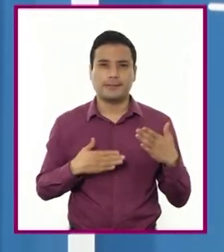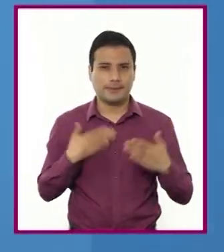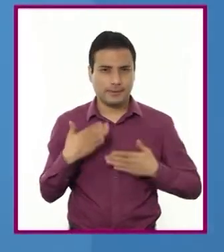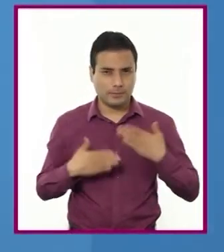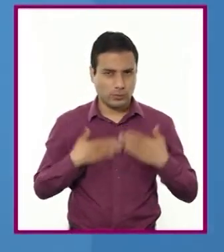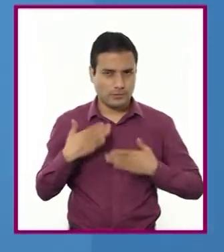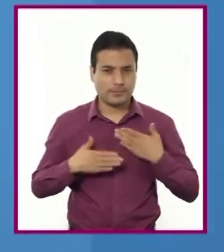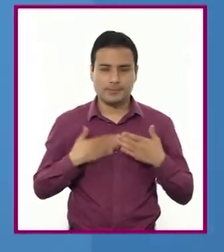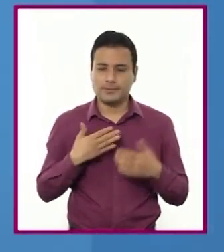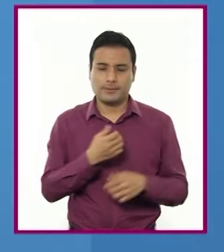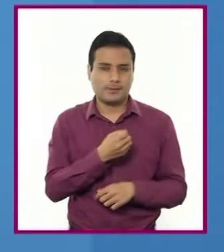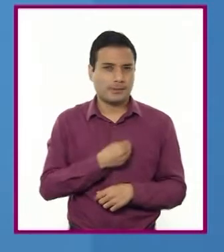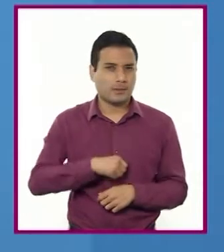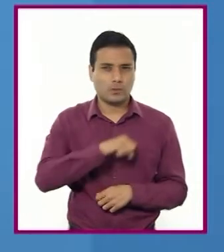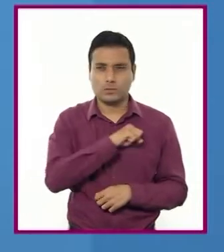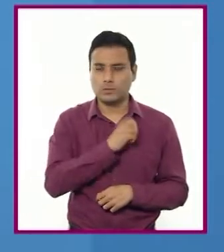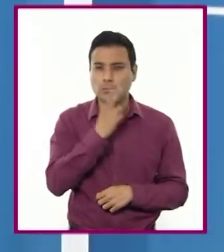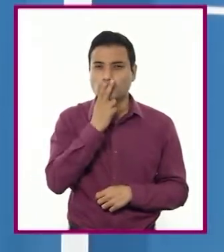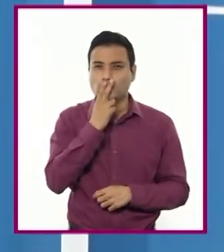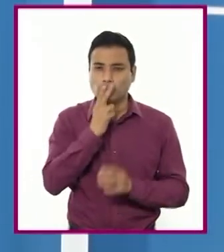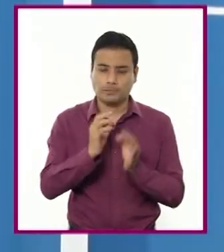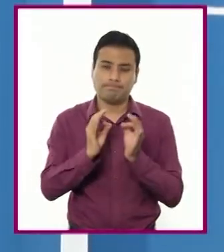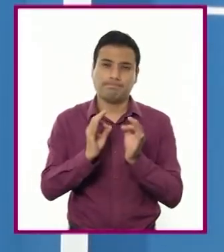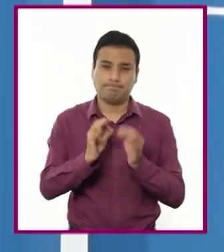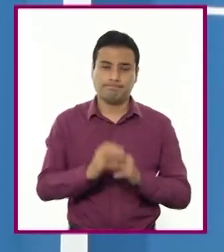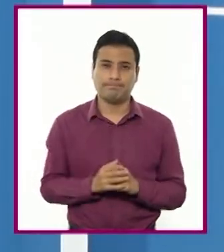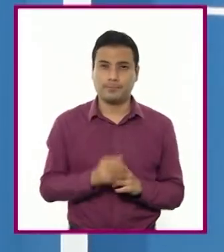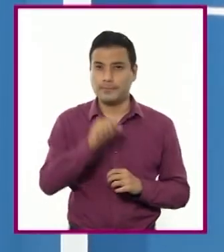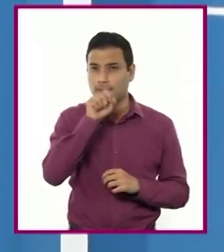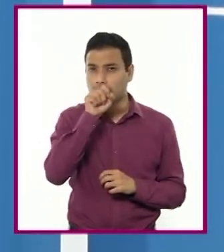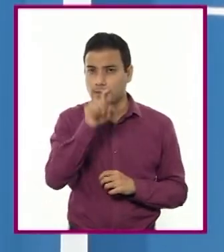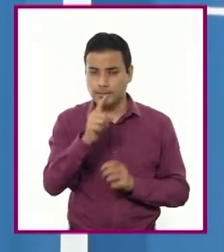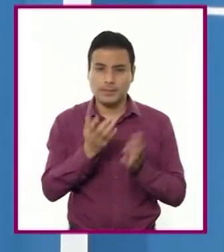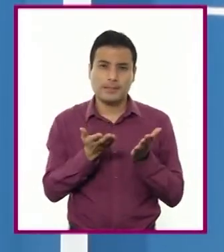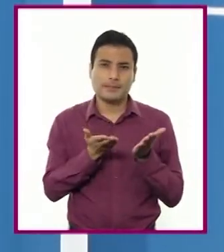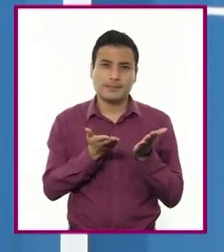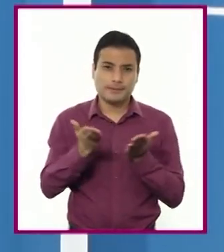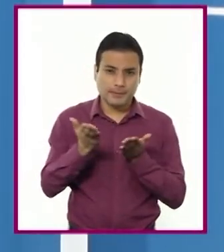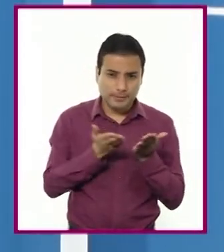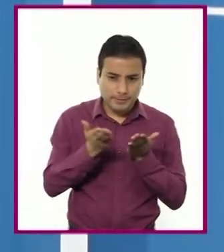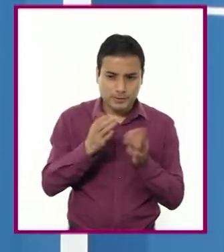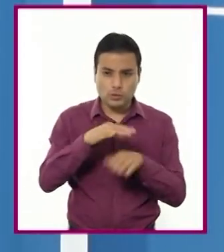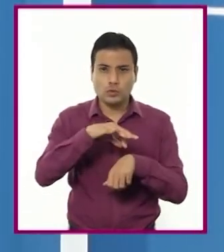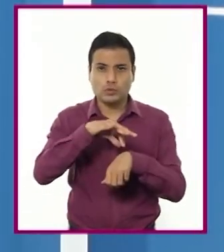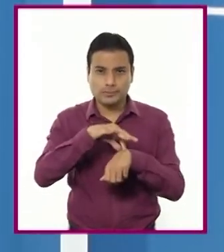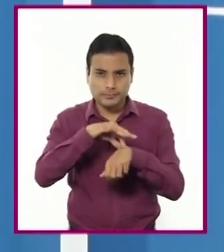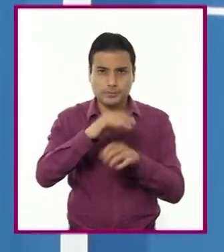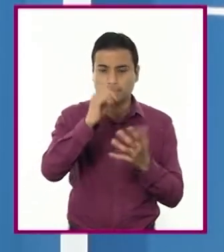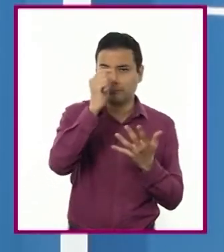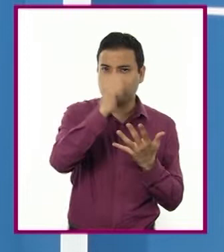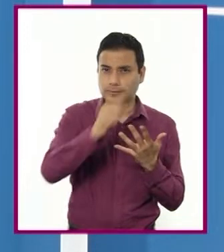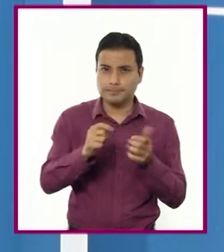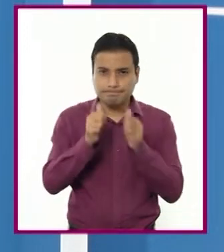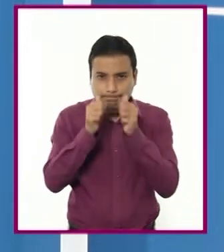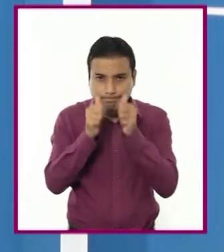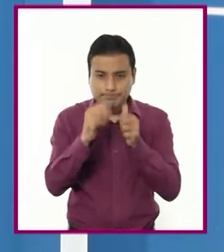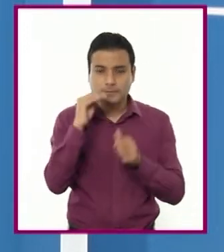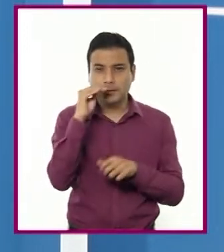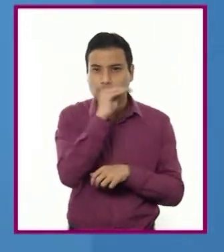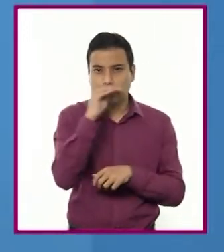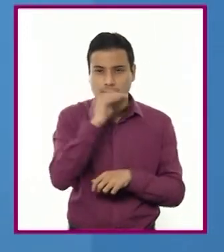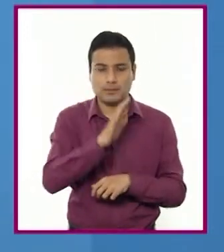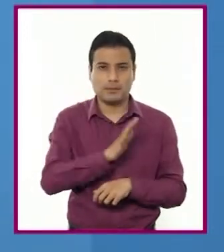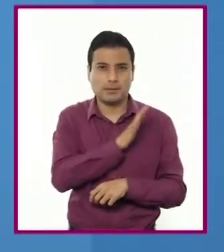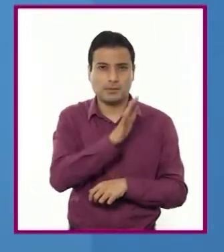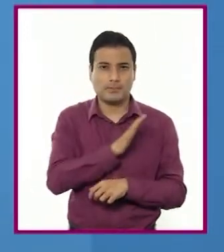nivel posible de salud, así como a recibir la prestación de servicios de atención médica gratuita y de calidad, de conformidad